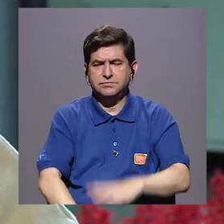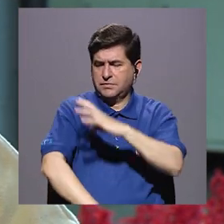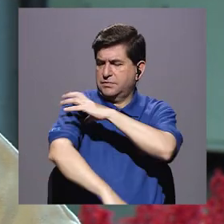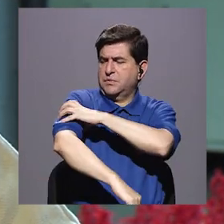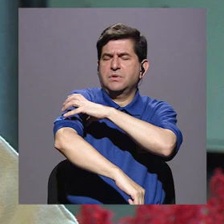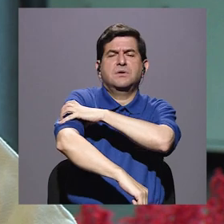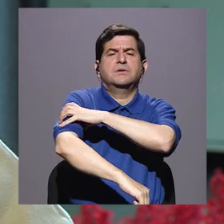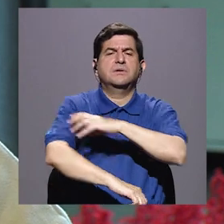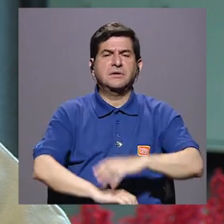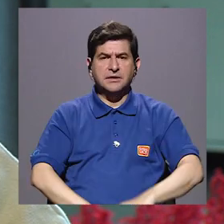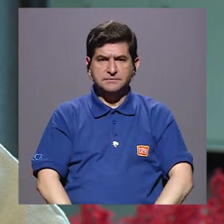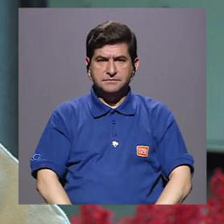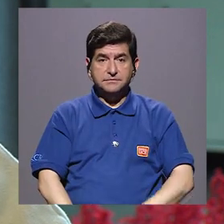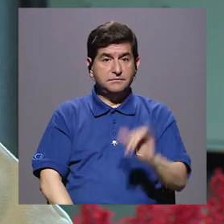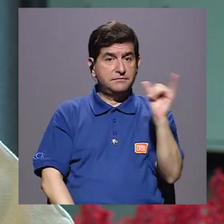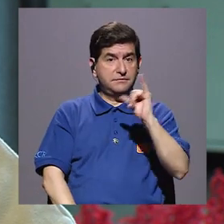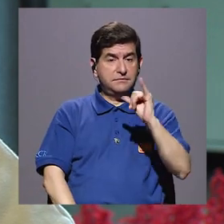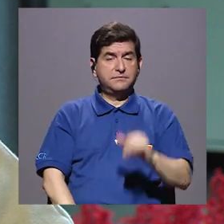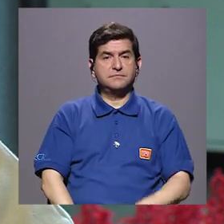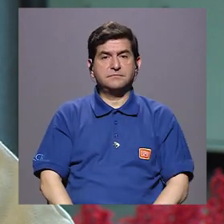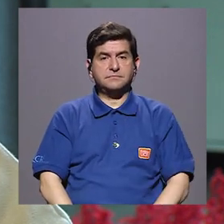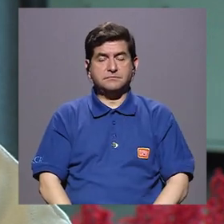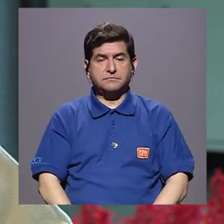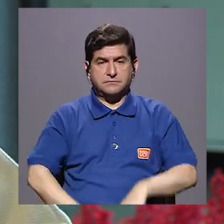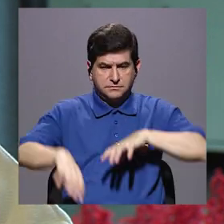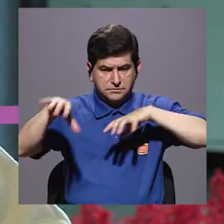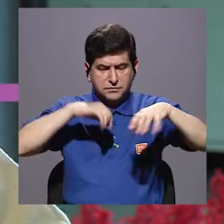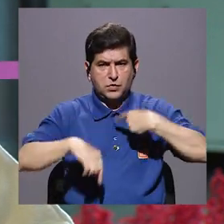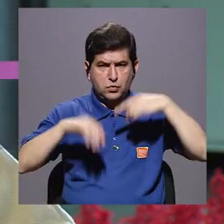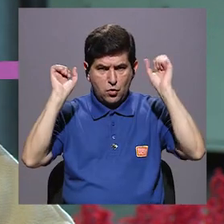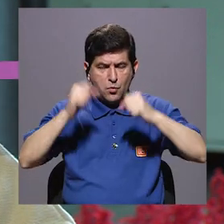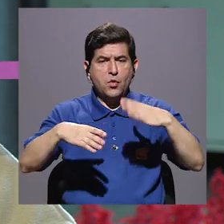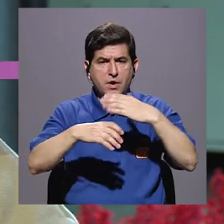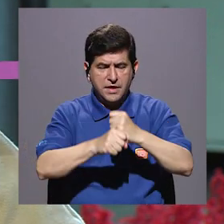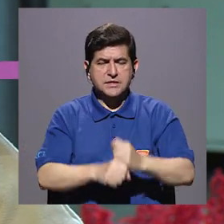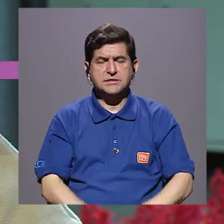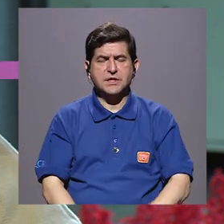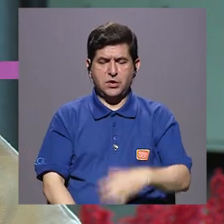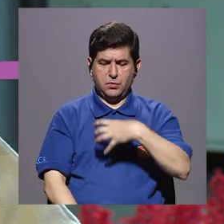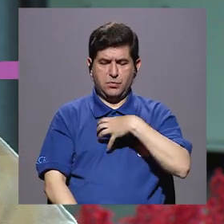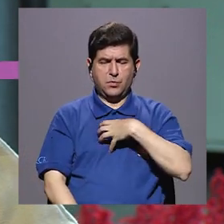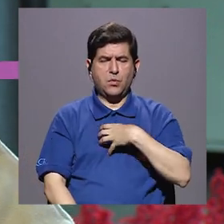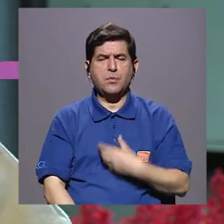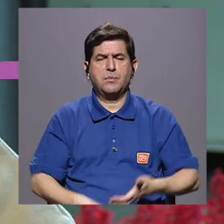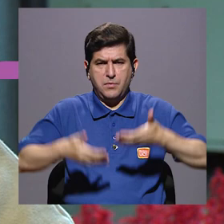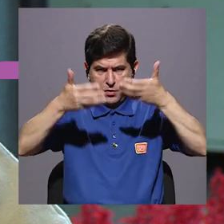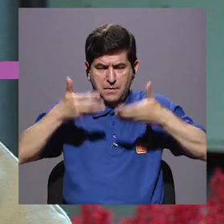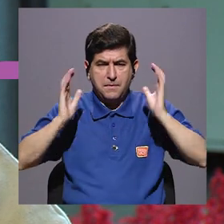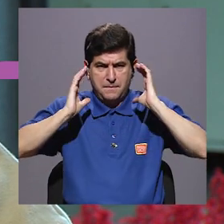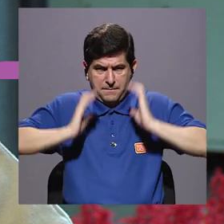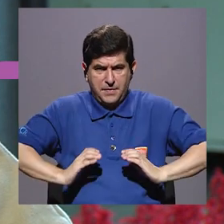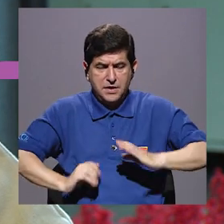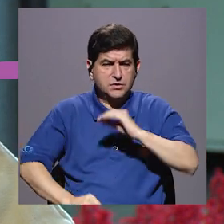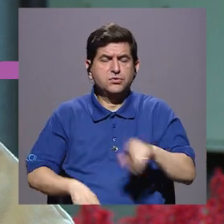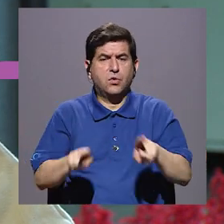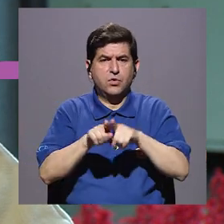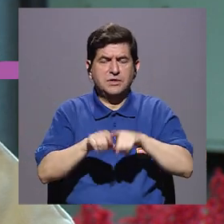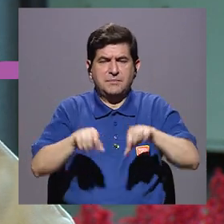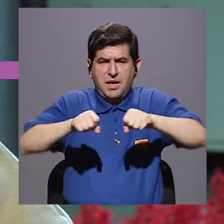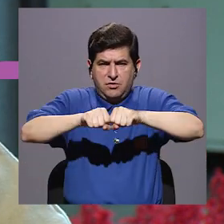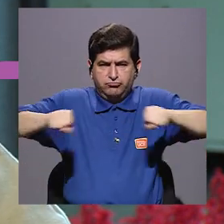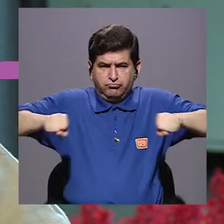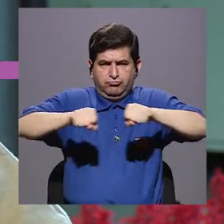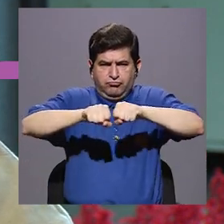la masa muscular. Y de igual manera existen ejercicios que uno puede realizar con el propio peso corporal o con resistencia